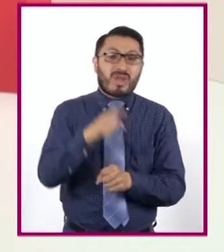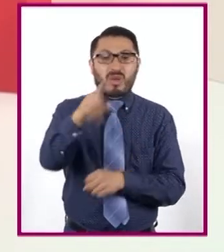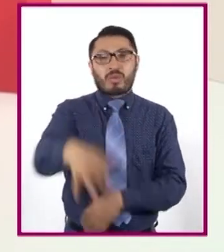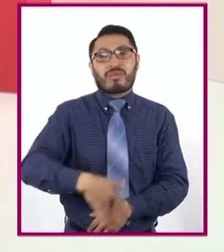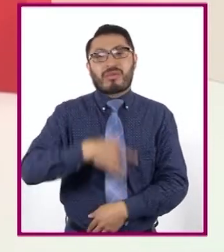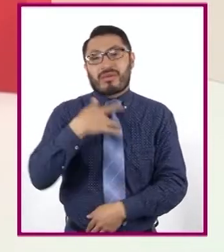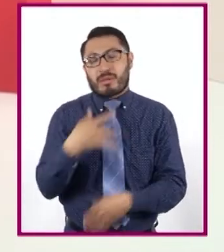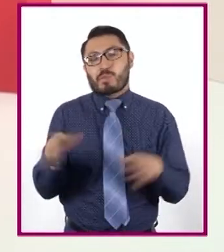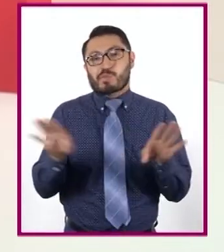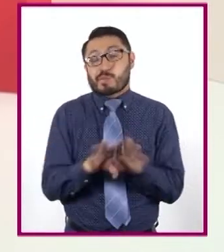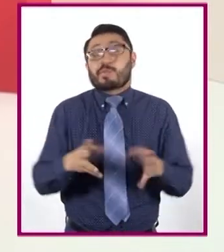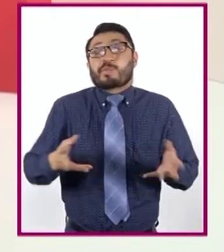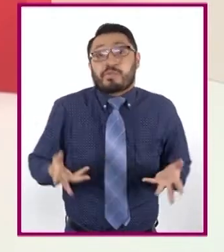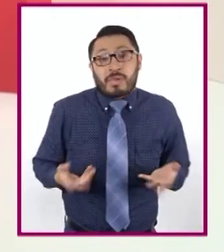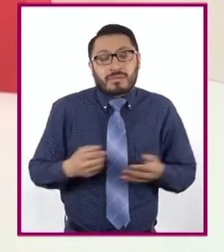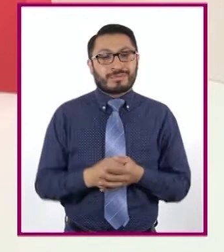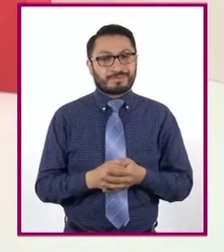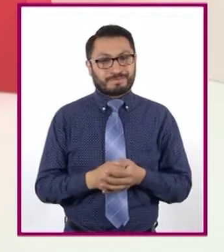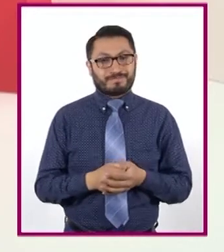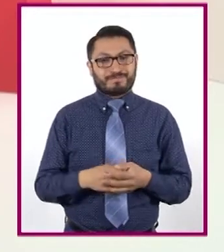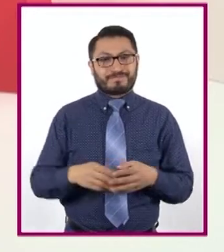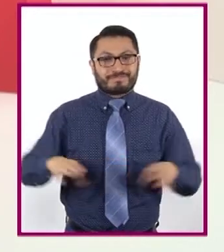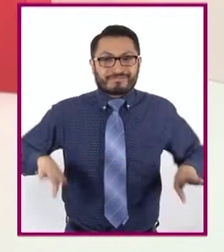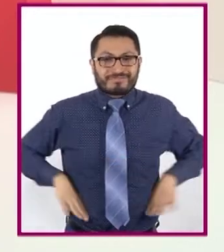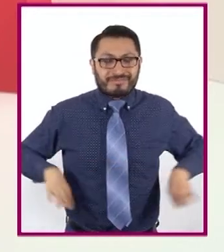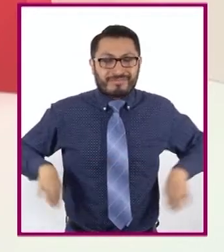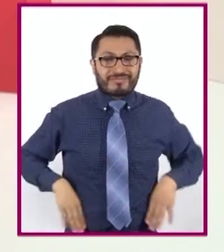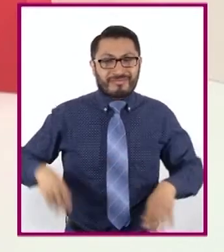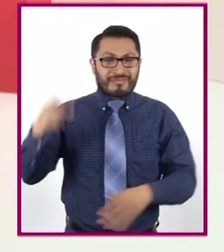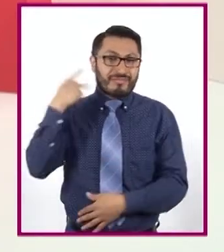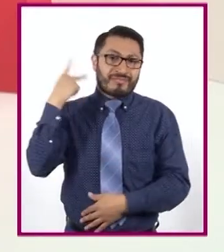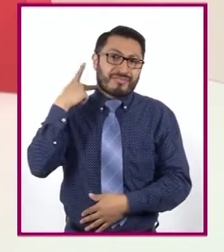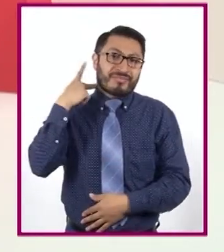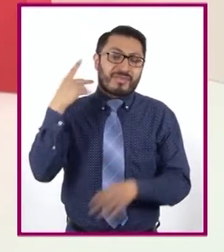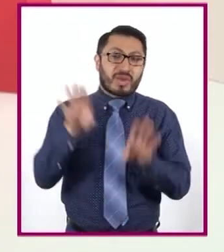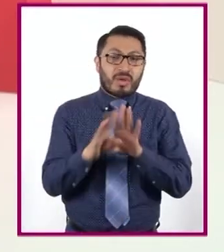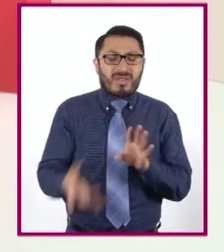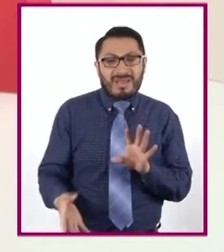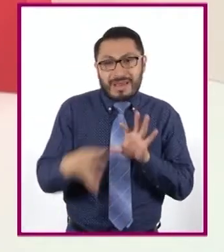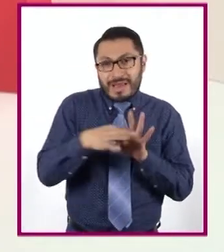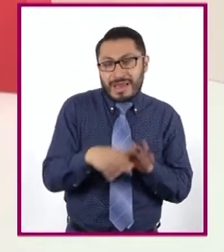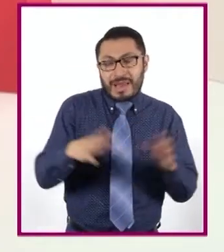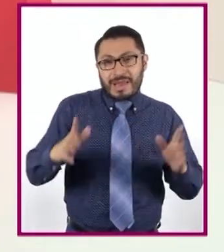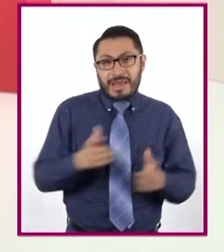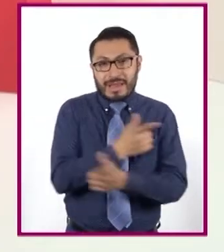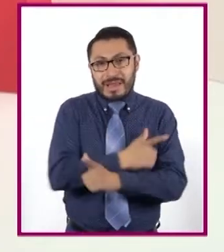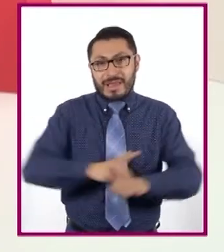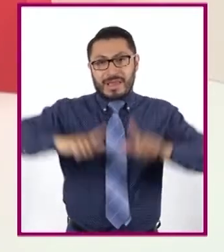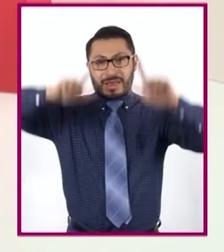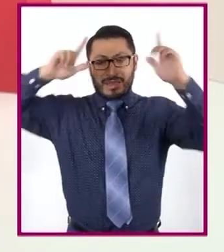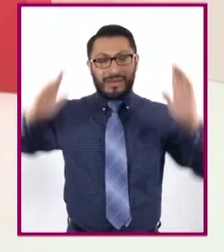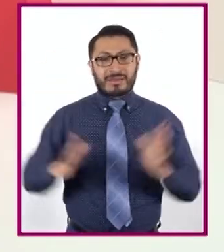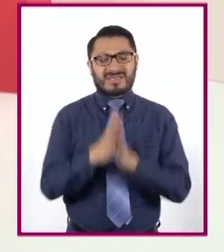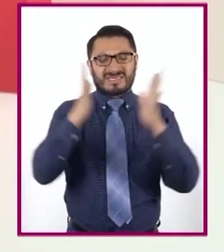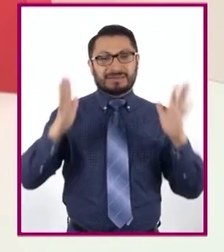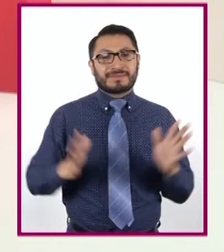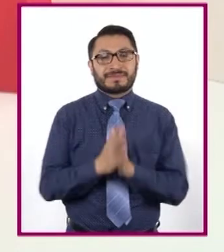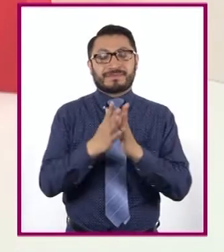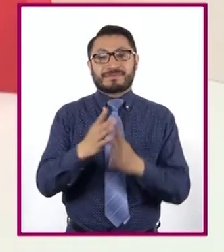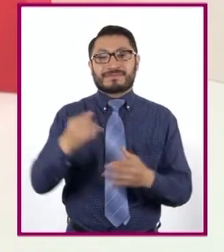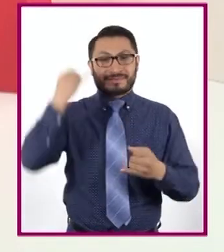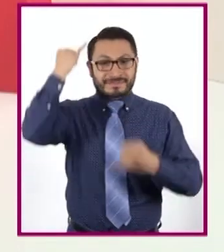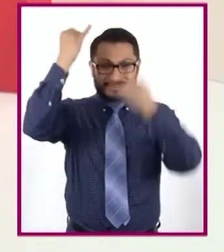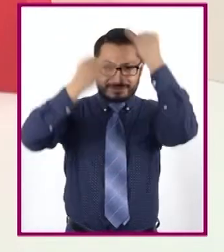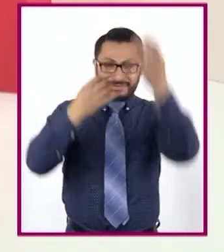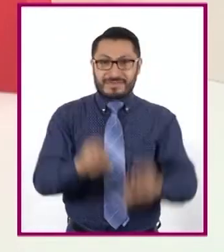sentirían? Las condiciones políticas tienen que ver con libertad de participación, expresión de sus ideas y